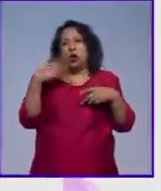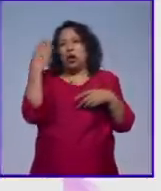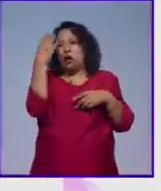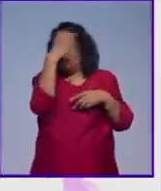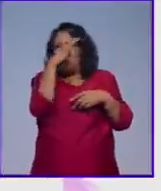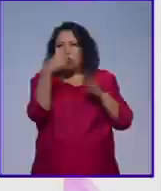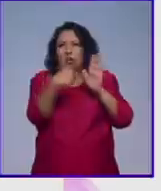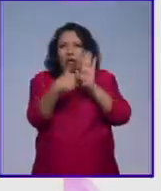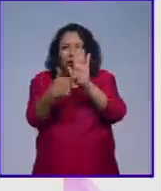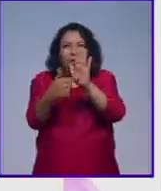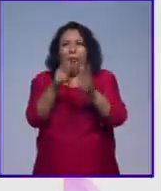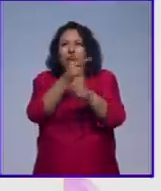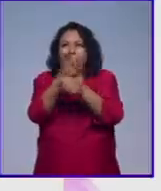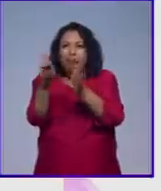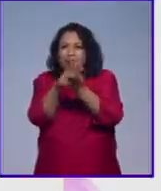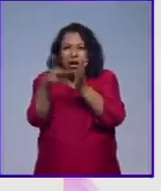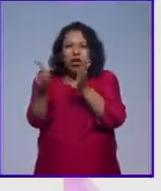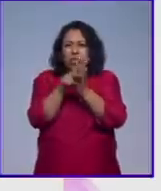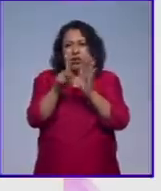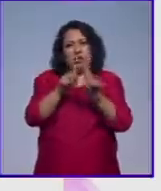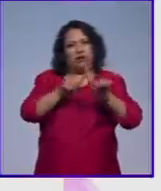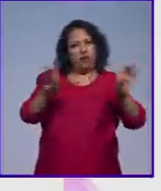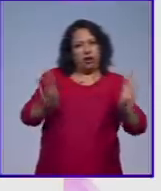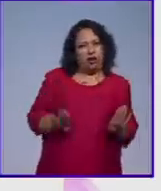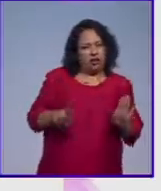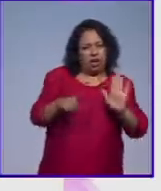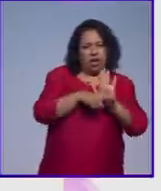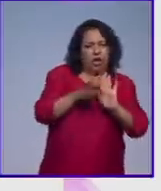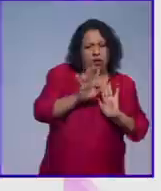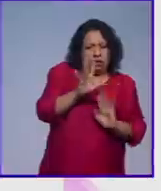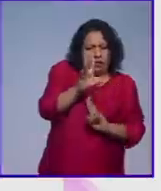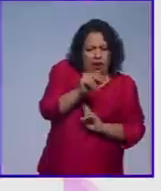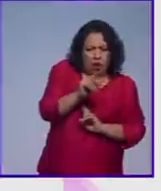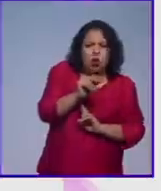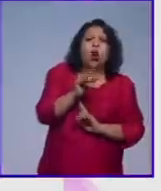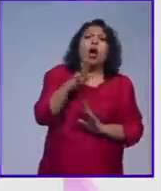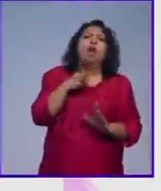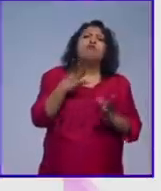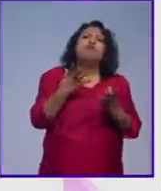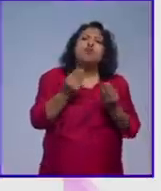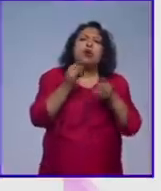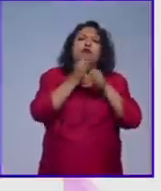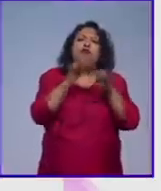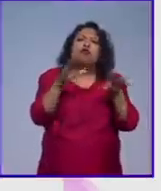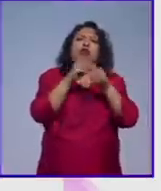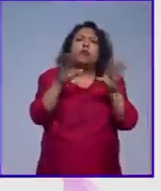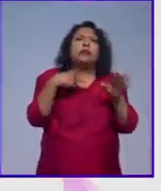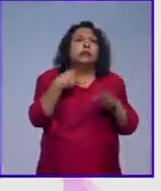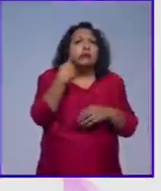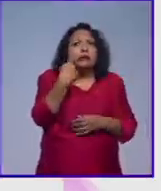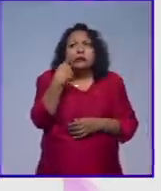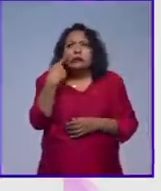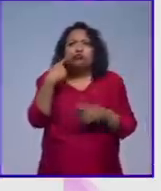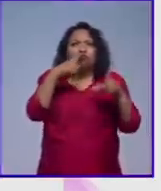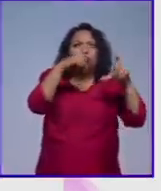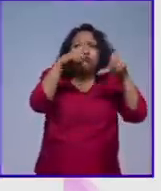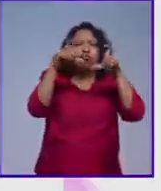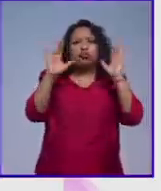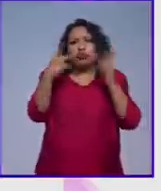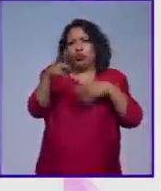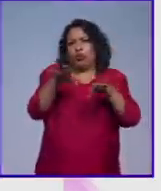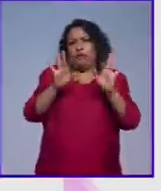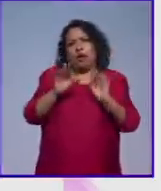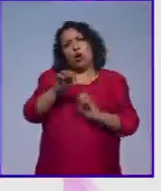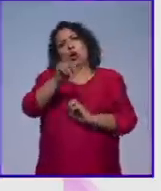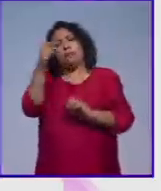una manera de actuar que no necesariamente es una manera negativa, sino tienen mucha información a su alcance y lo hacen, ¿no?